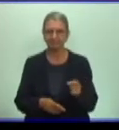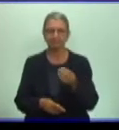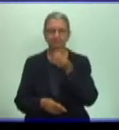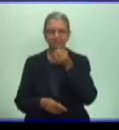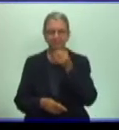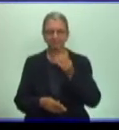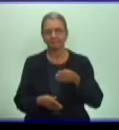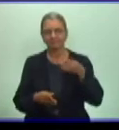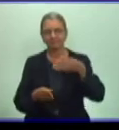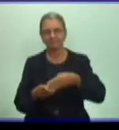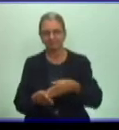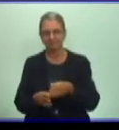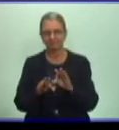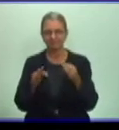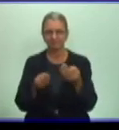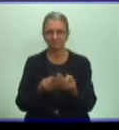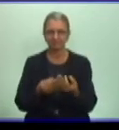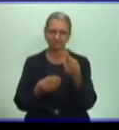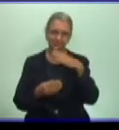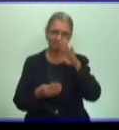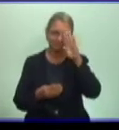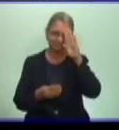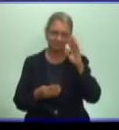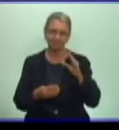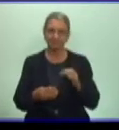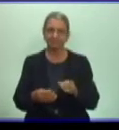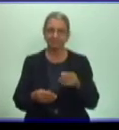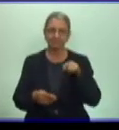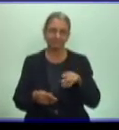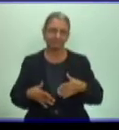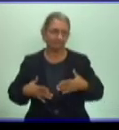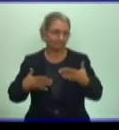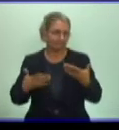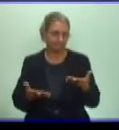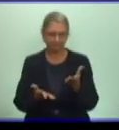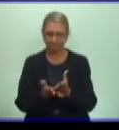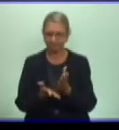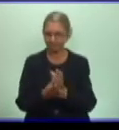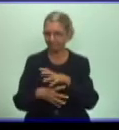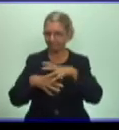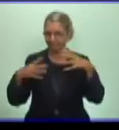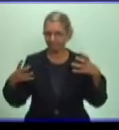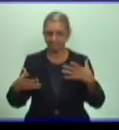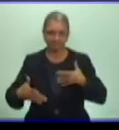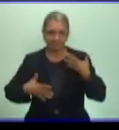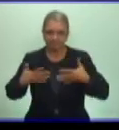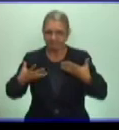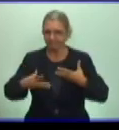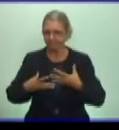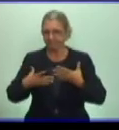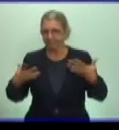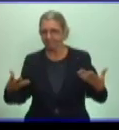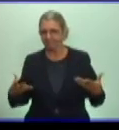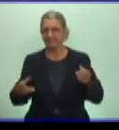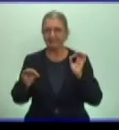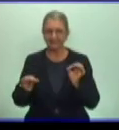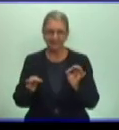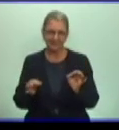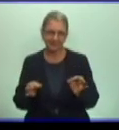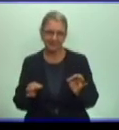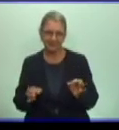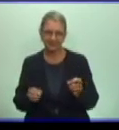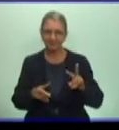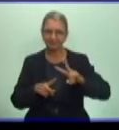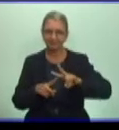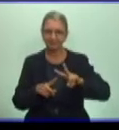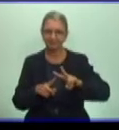familias cubanas. Para mí ha sido una experiencia extraordinaria, un gran reto y una gran escuela. Al final el regocijo mayor siempre va a ser que las